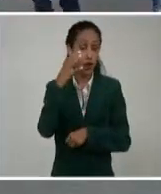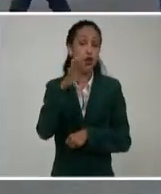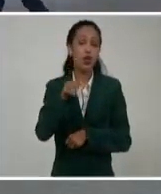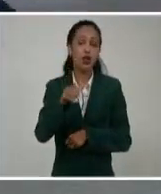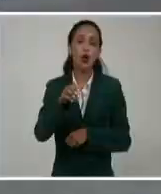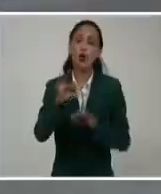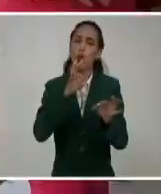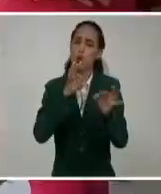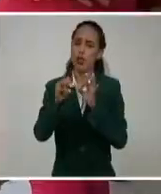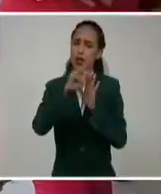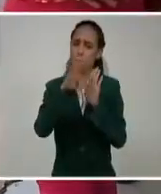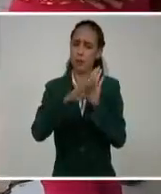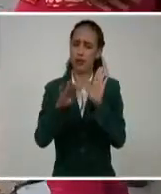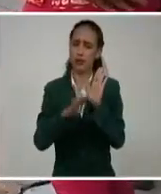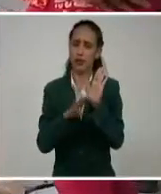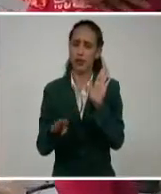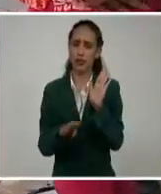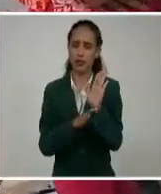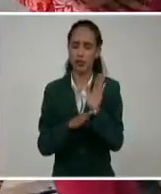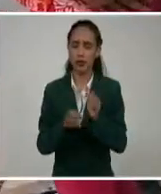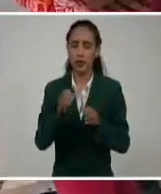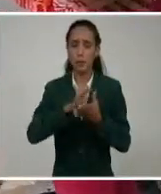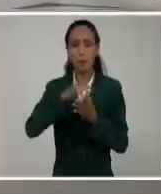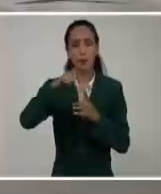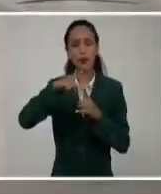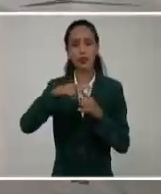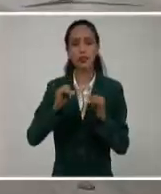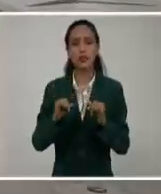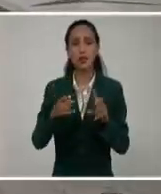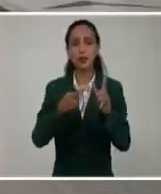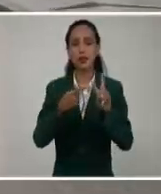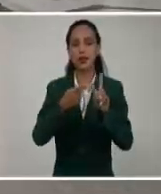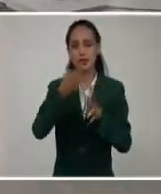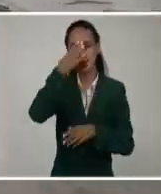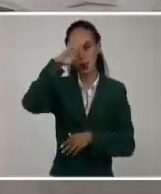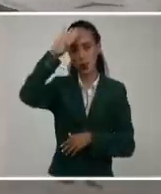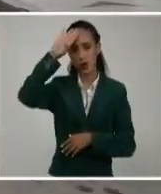Desde Matanzas, Lil Jiménez Rodríguez, Sistema Informativo de la Televisión Cubana.